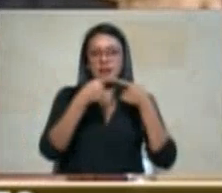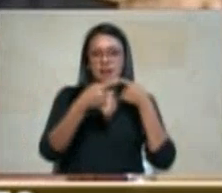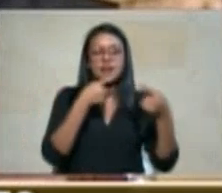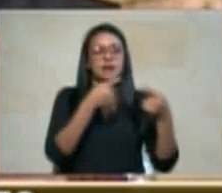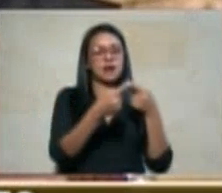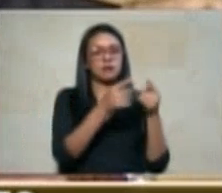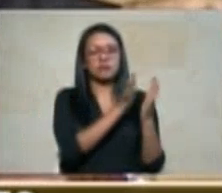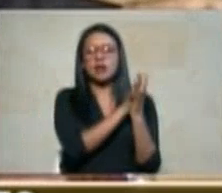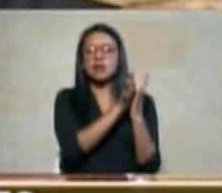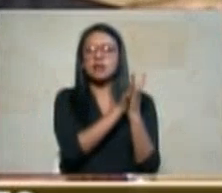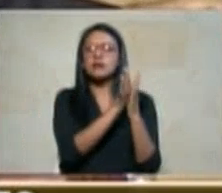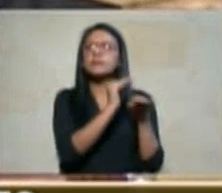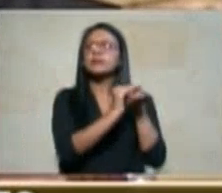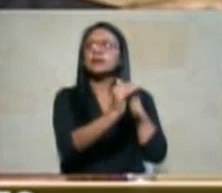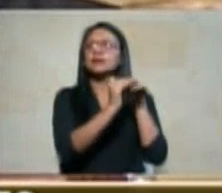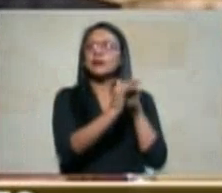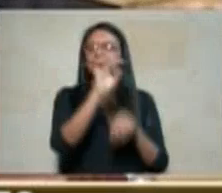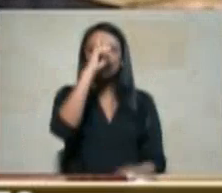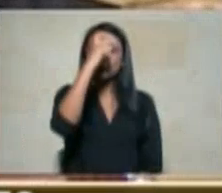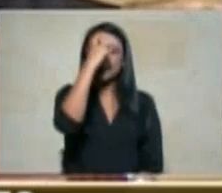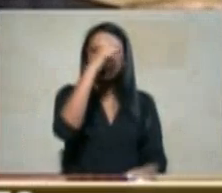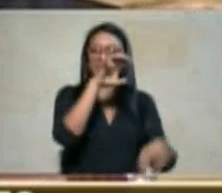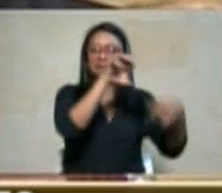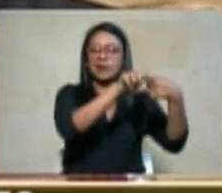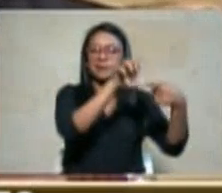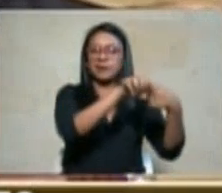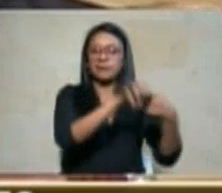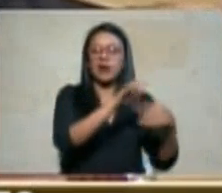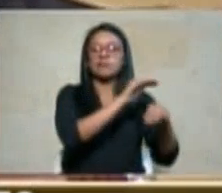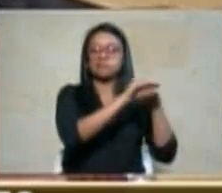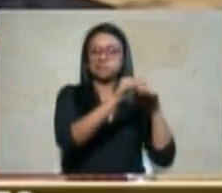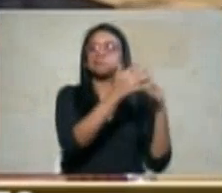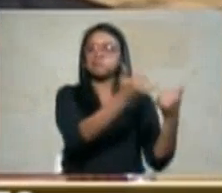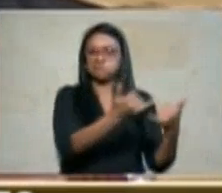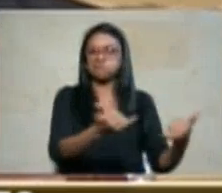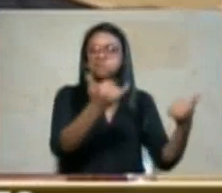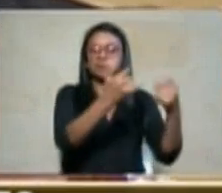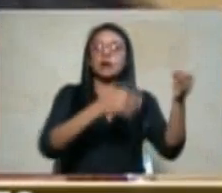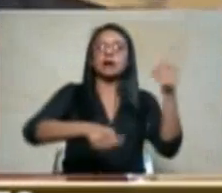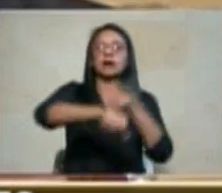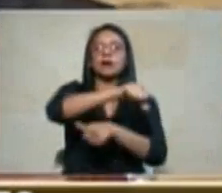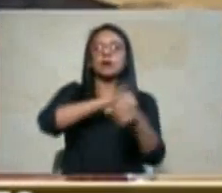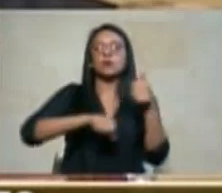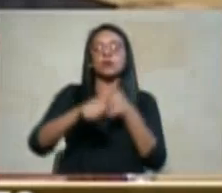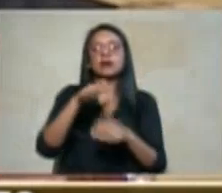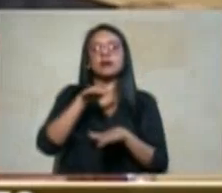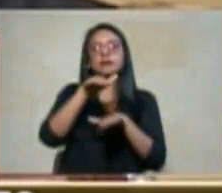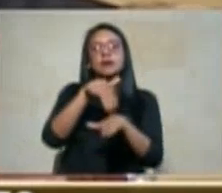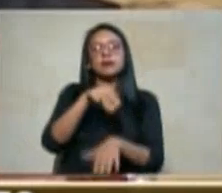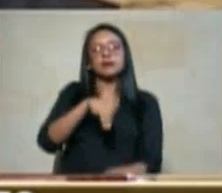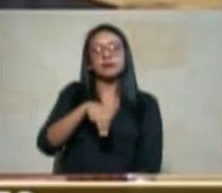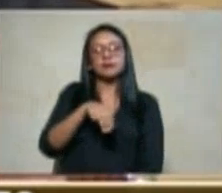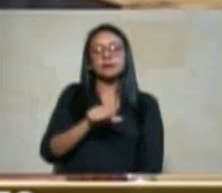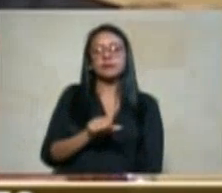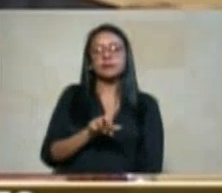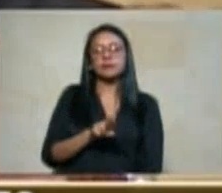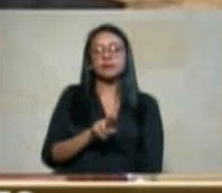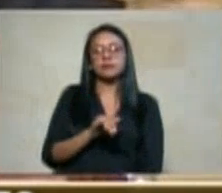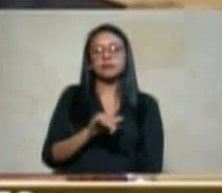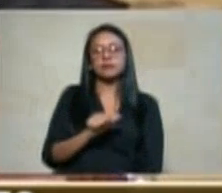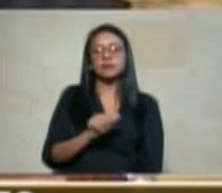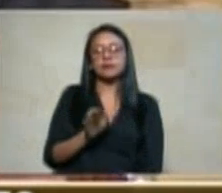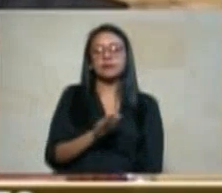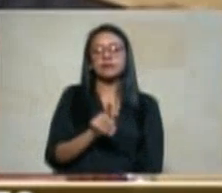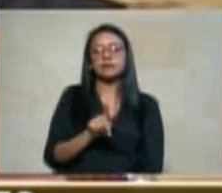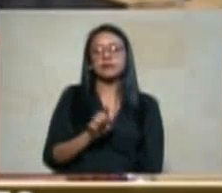los invitados del gobierno, los citados, perdón, del gobierno que estaban presentes. Y le vamos a dar primero, representante María Fernanda, la palabra a